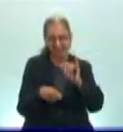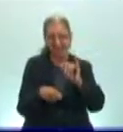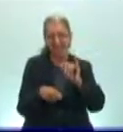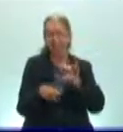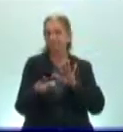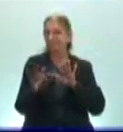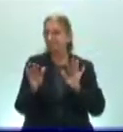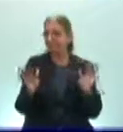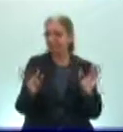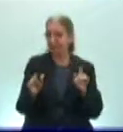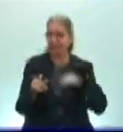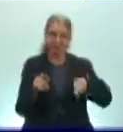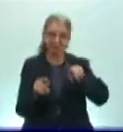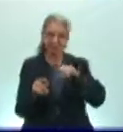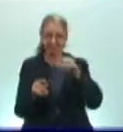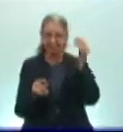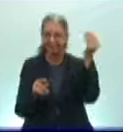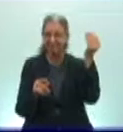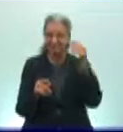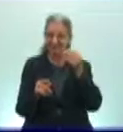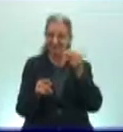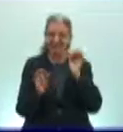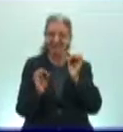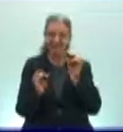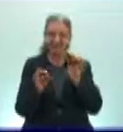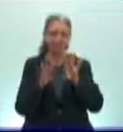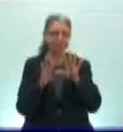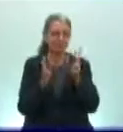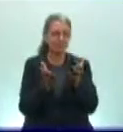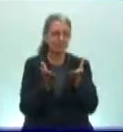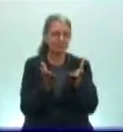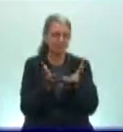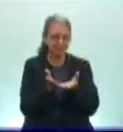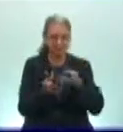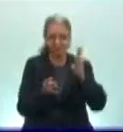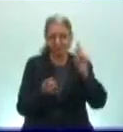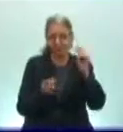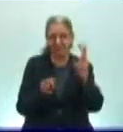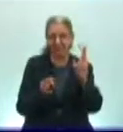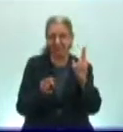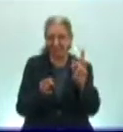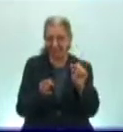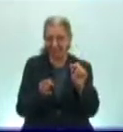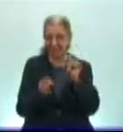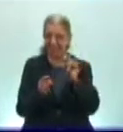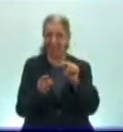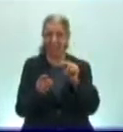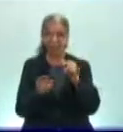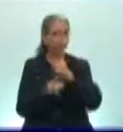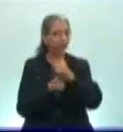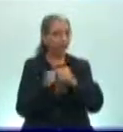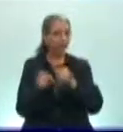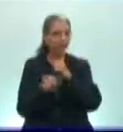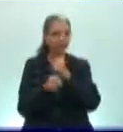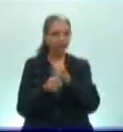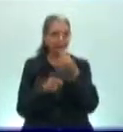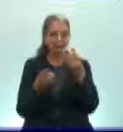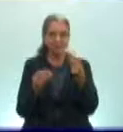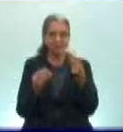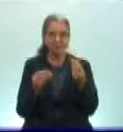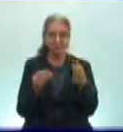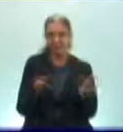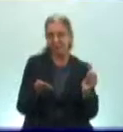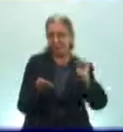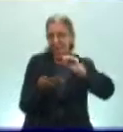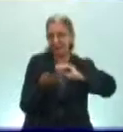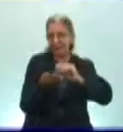muy conocida en el mundo y sobre todo en la matemática y muy aplicada.